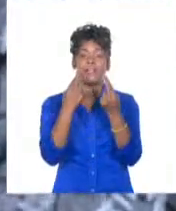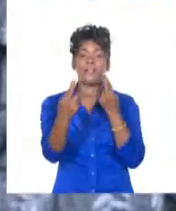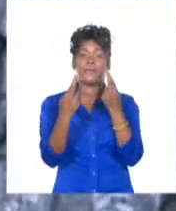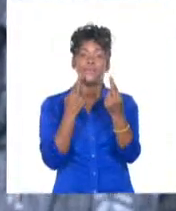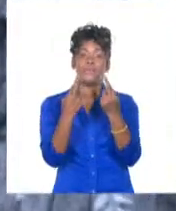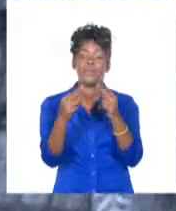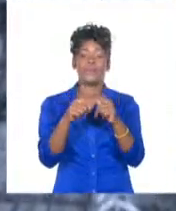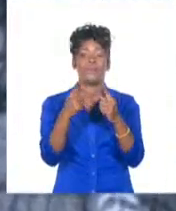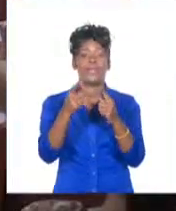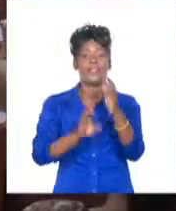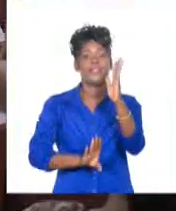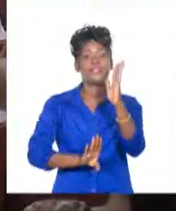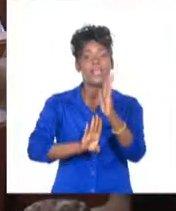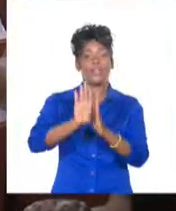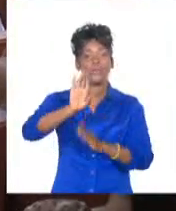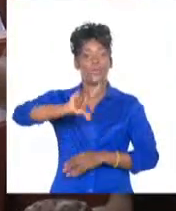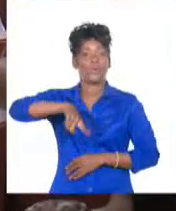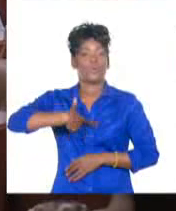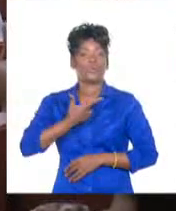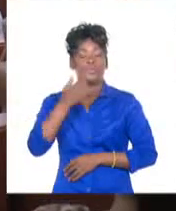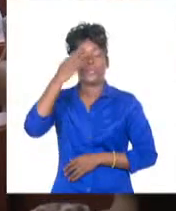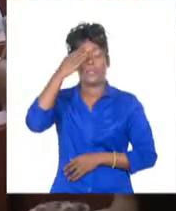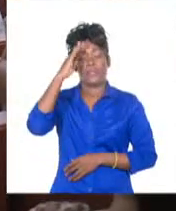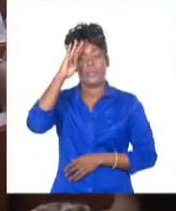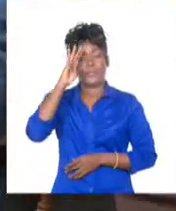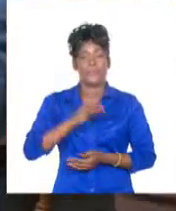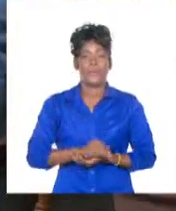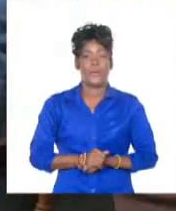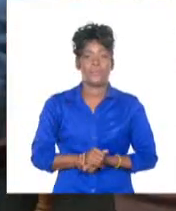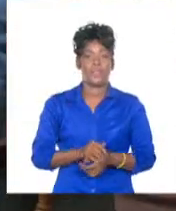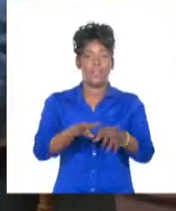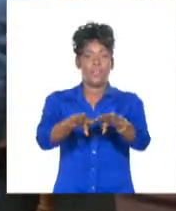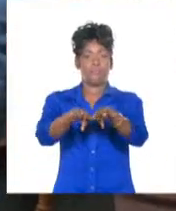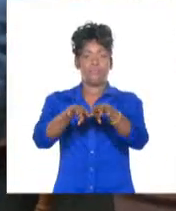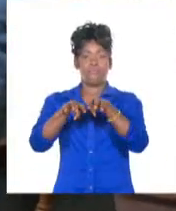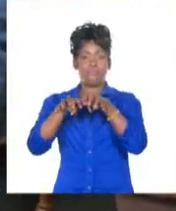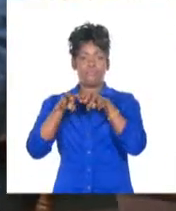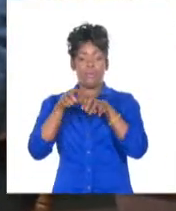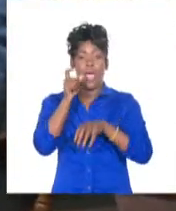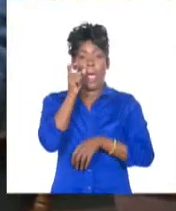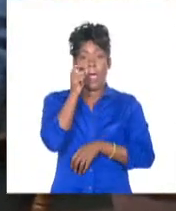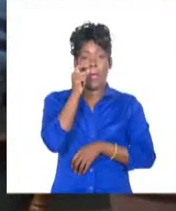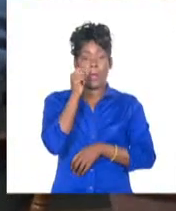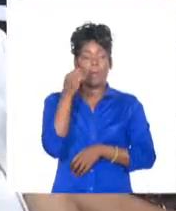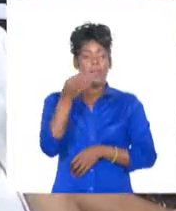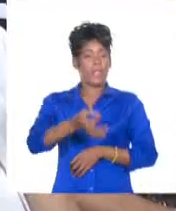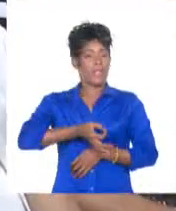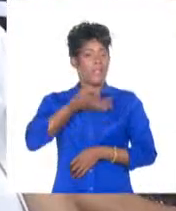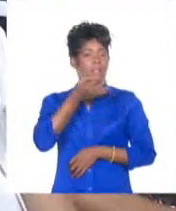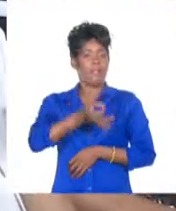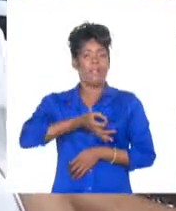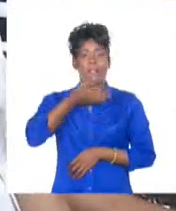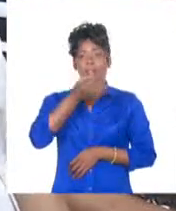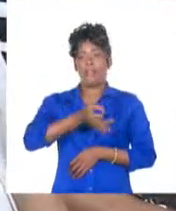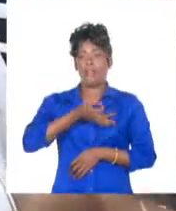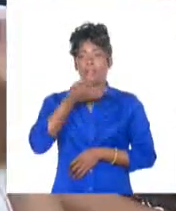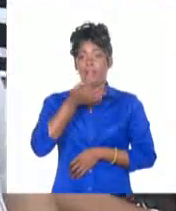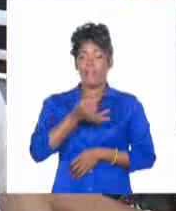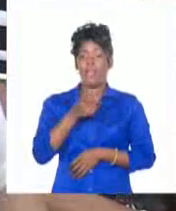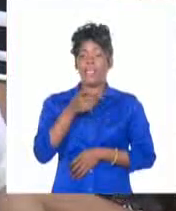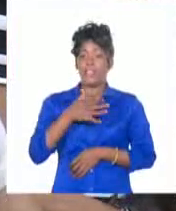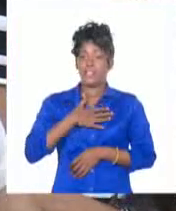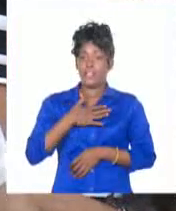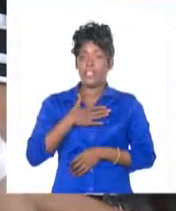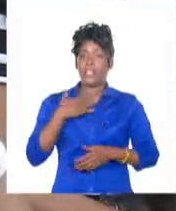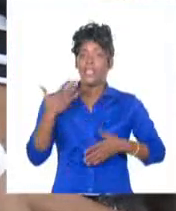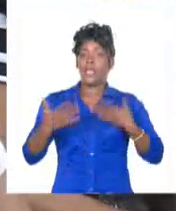la cultura cubana. En medio del aclamado espacio El Autor y su Obra, que promueve desde el pasado año el colectivo de la